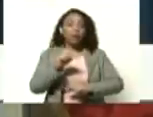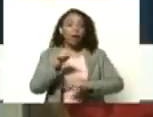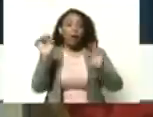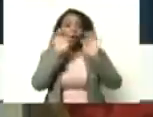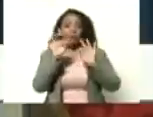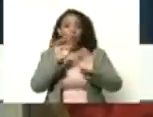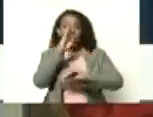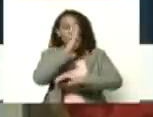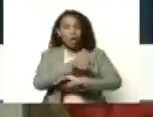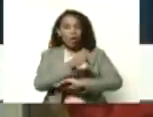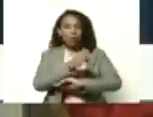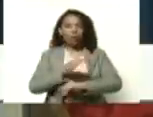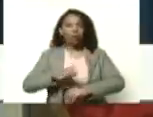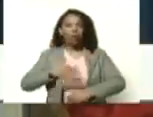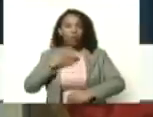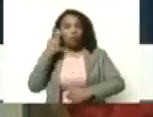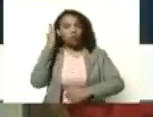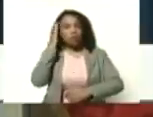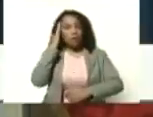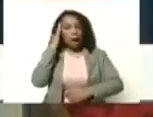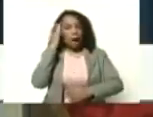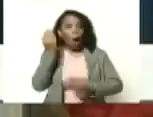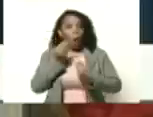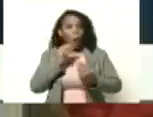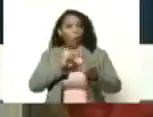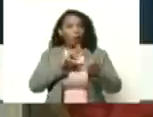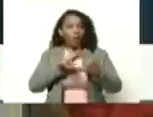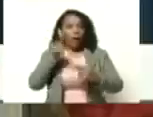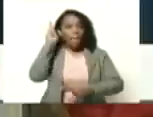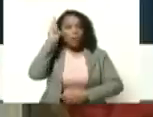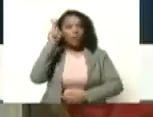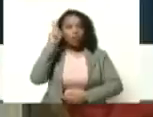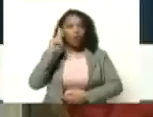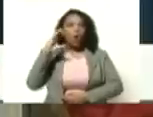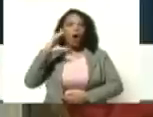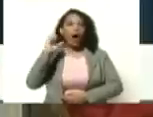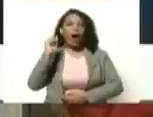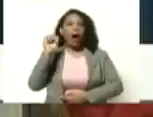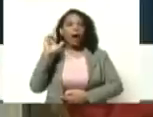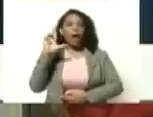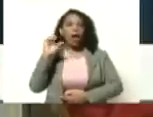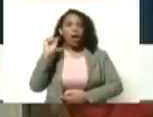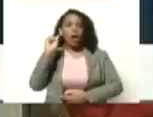pudieron conocerlo el profesor carlos lance